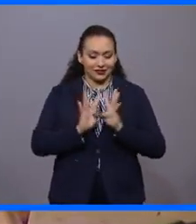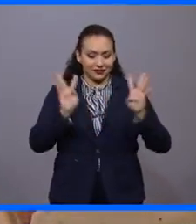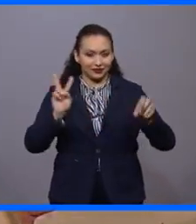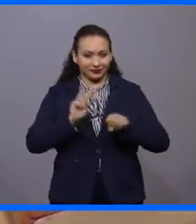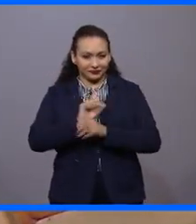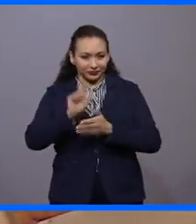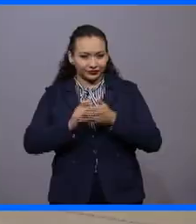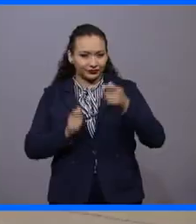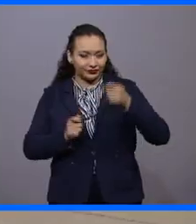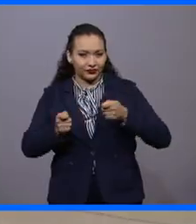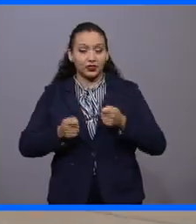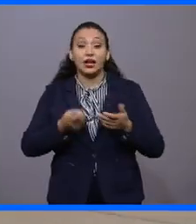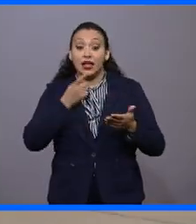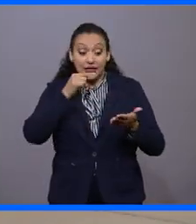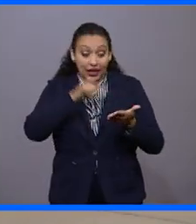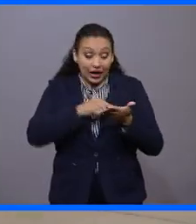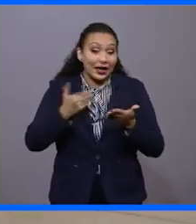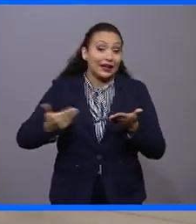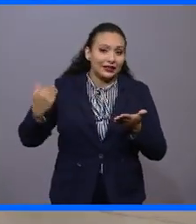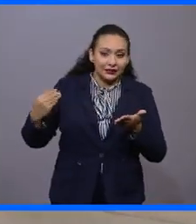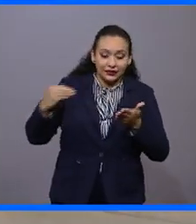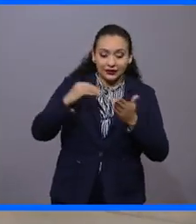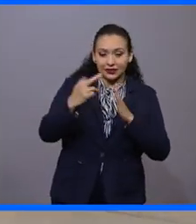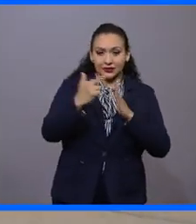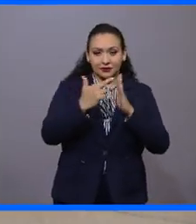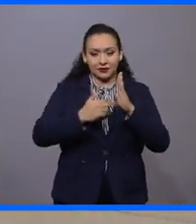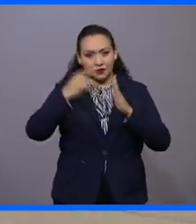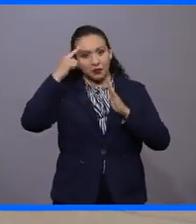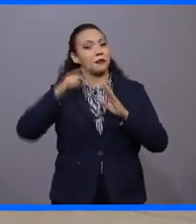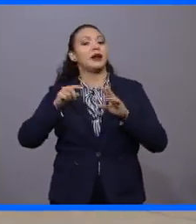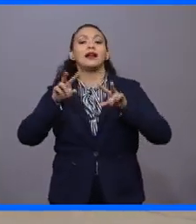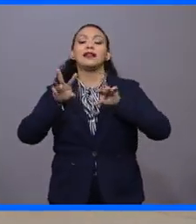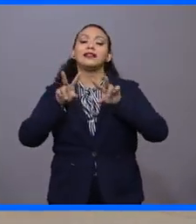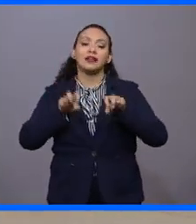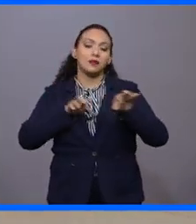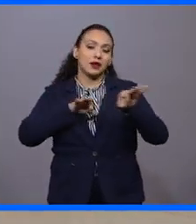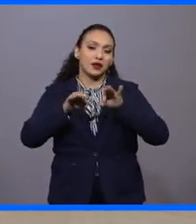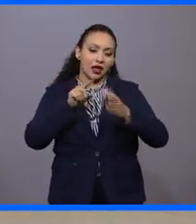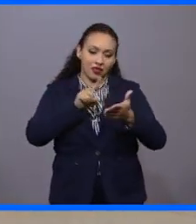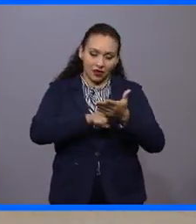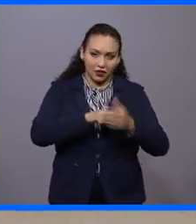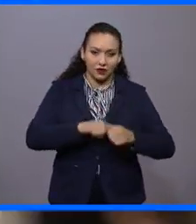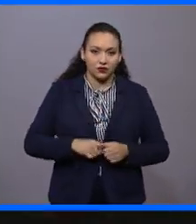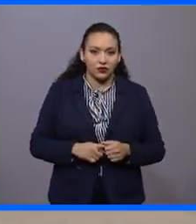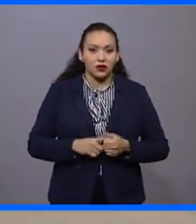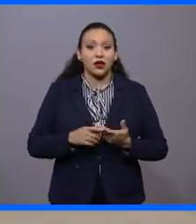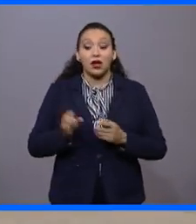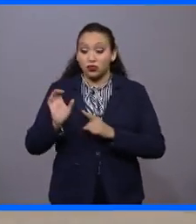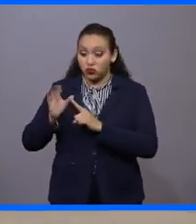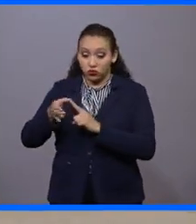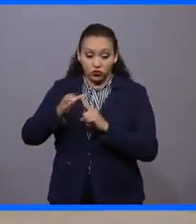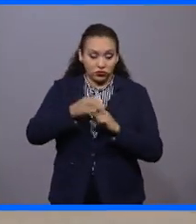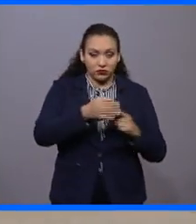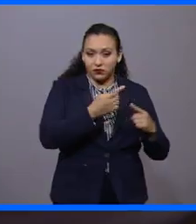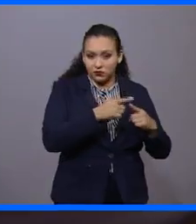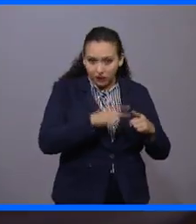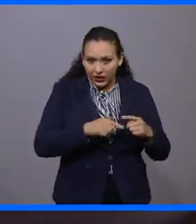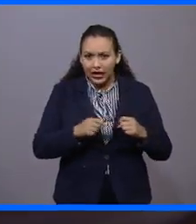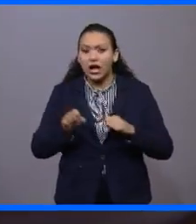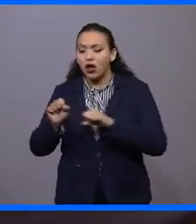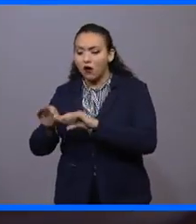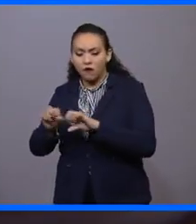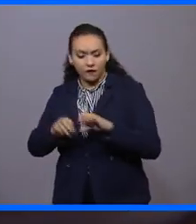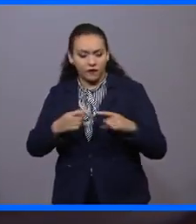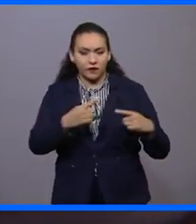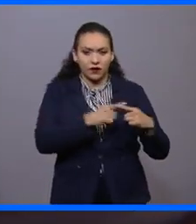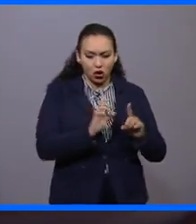que establecía las disposiciones relacionadas con la conclusión de labores del Pleno del Consejo, sus comisiones permanentes, órganos